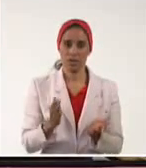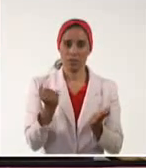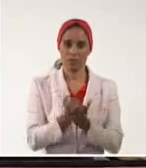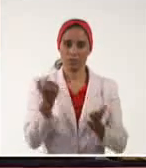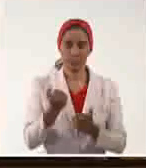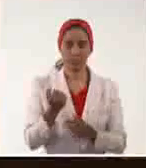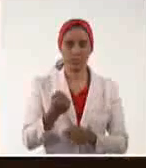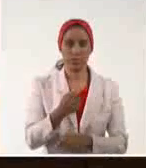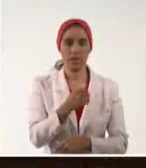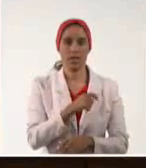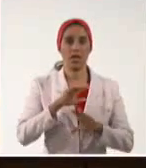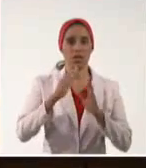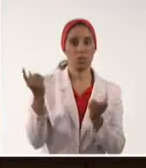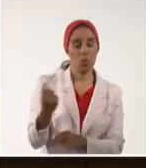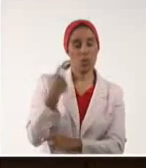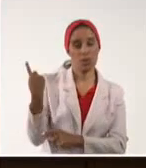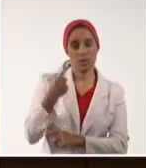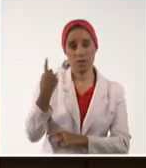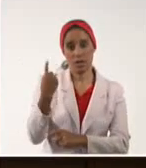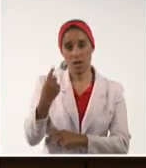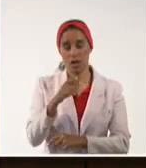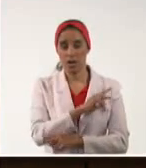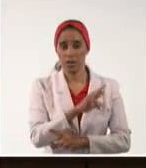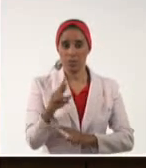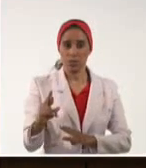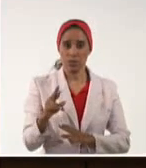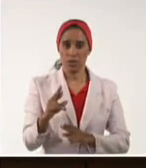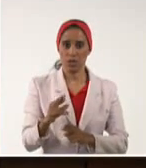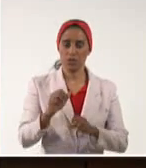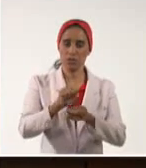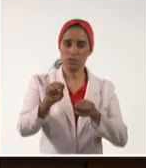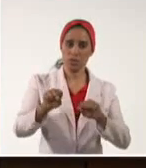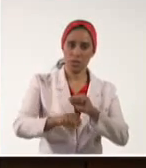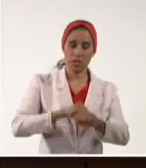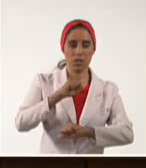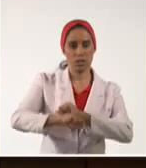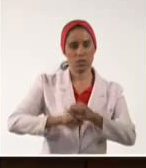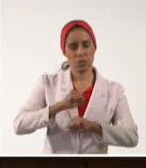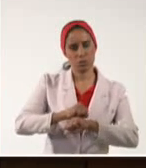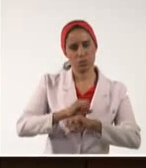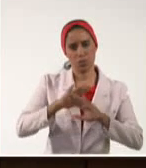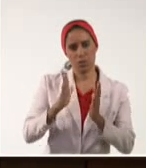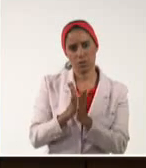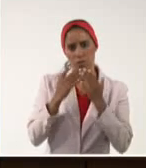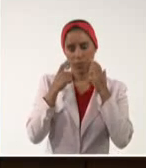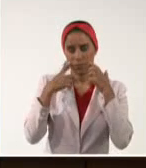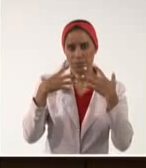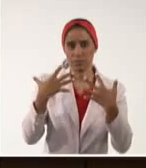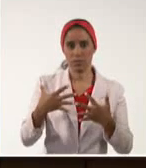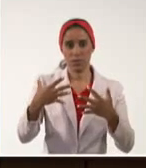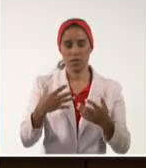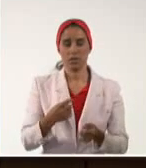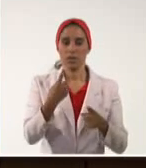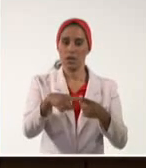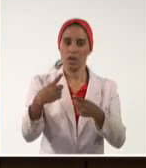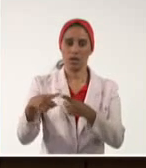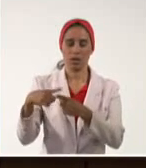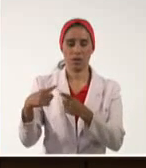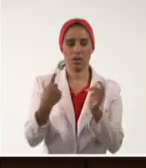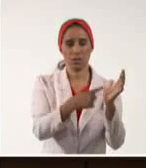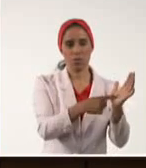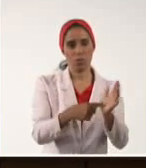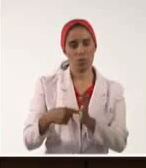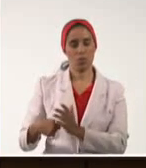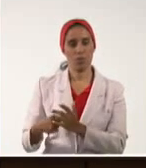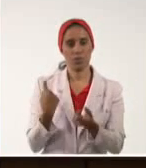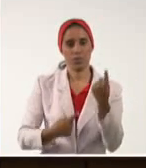República, atempera la organización, estructura y funcionamiento de la Fiscalía Militar a los requerimientos constitucionales y